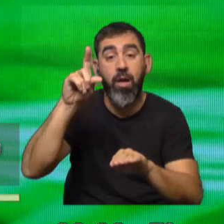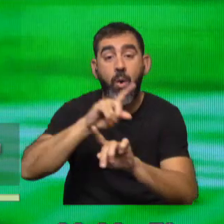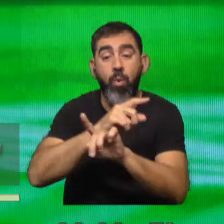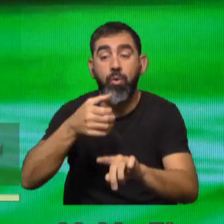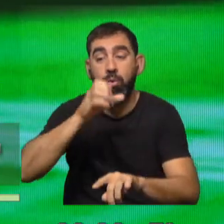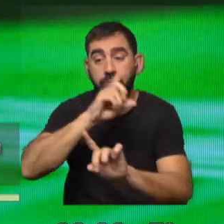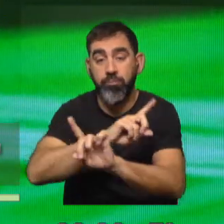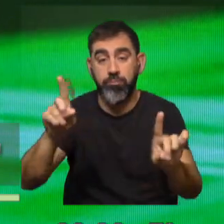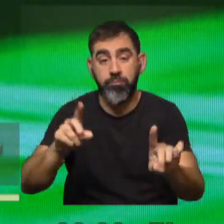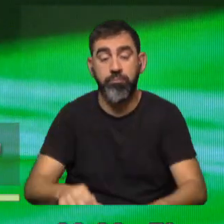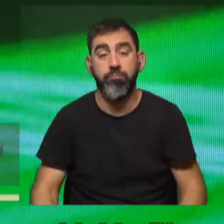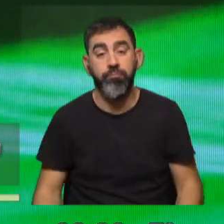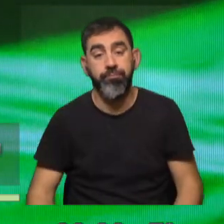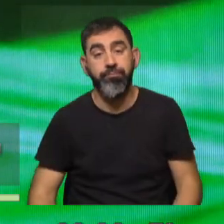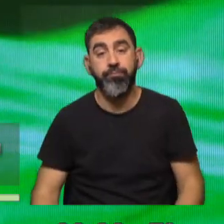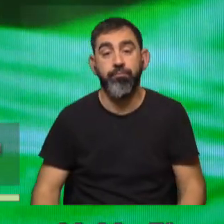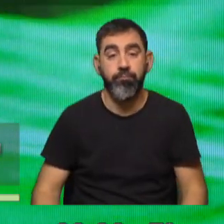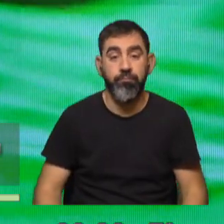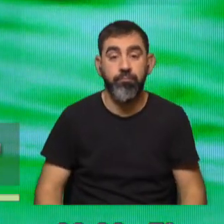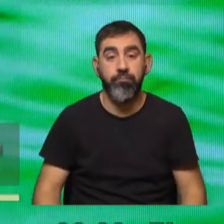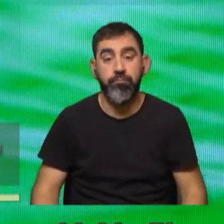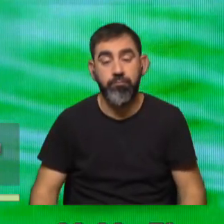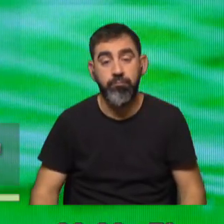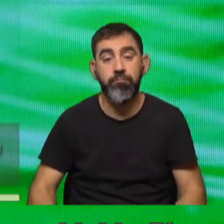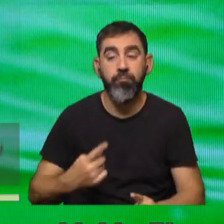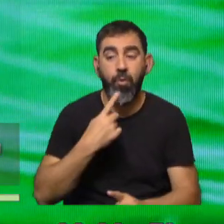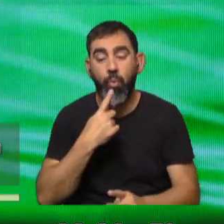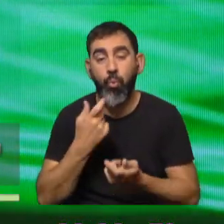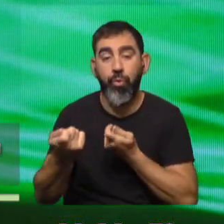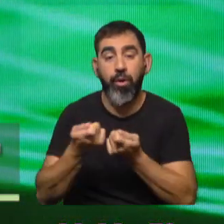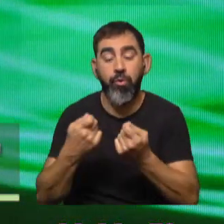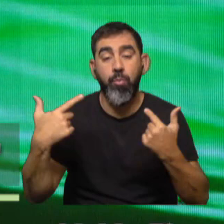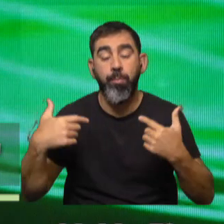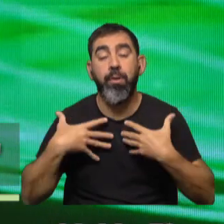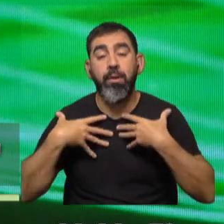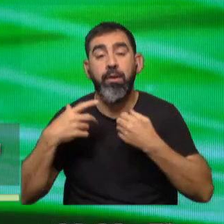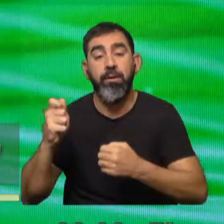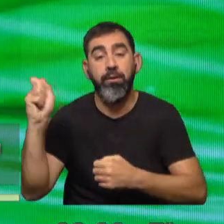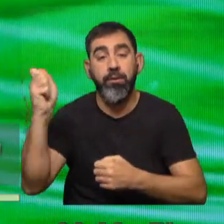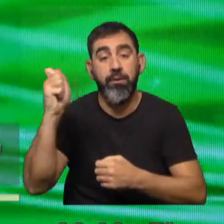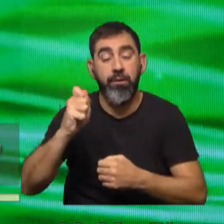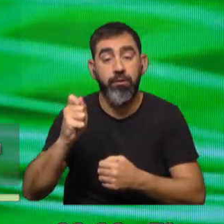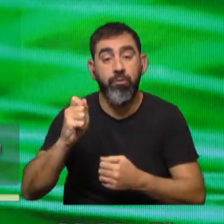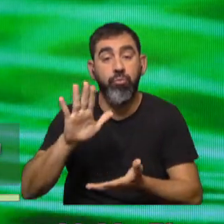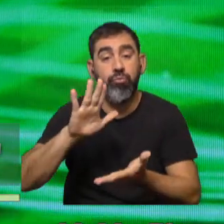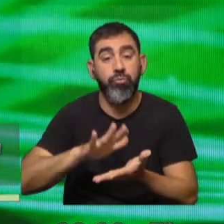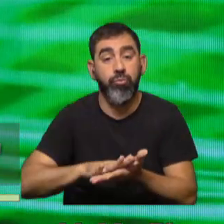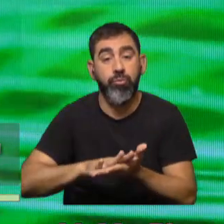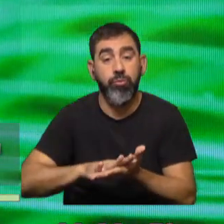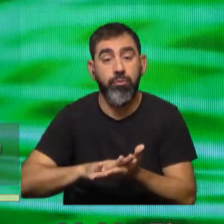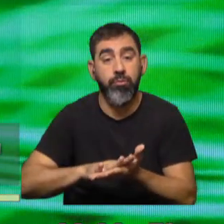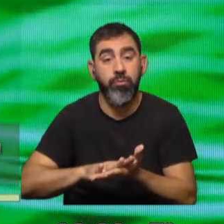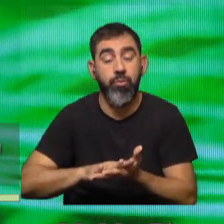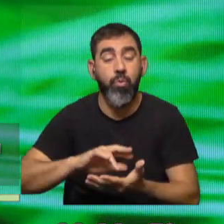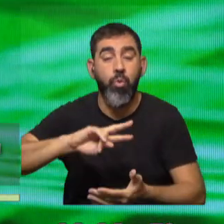no es potable y no lo hizo y una muy cuestionable gestión de Ministerio de salud pública en haber multiplicado